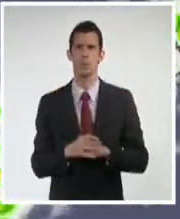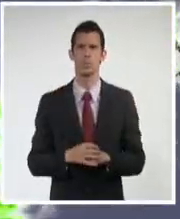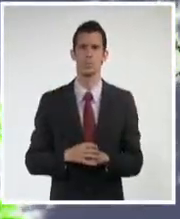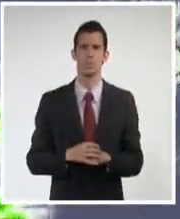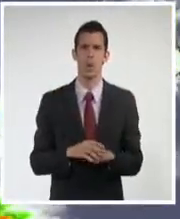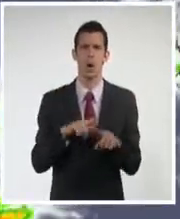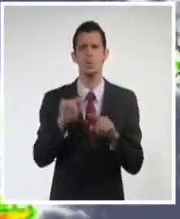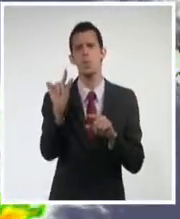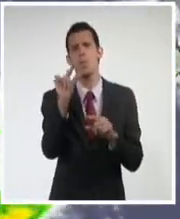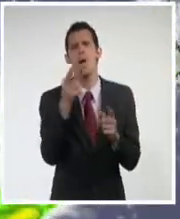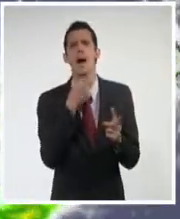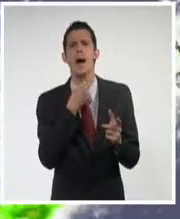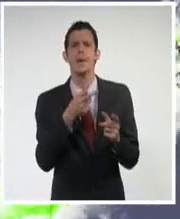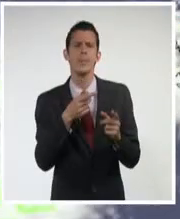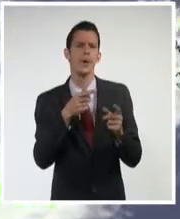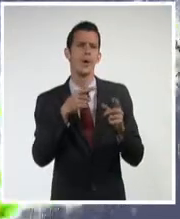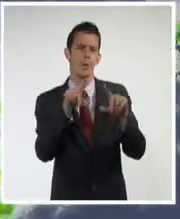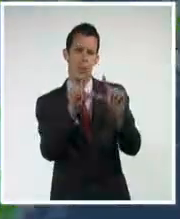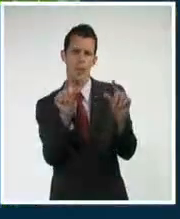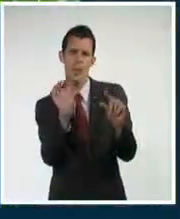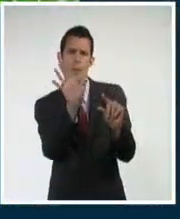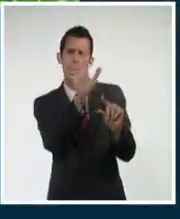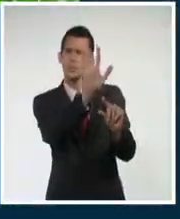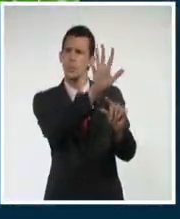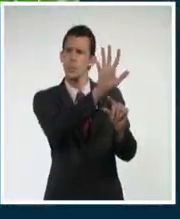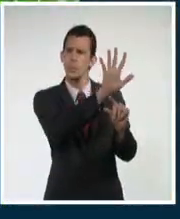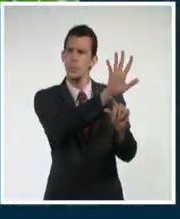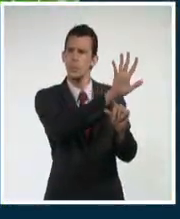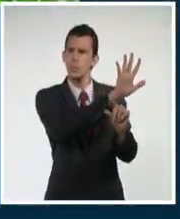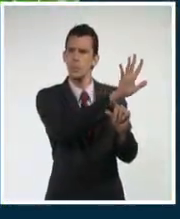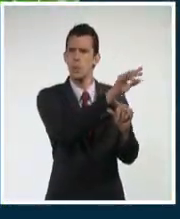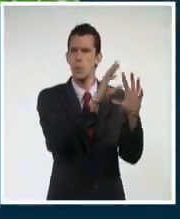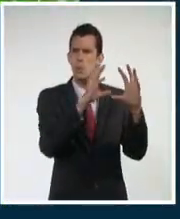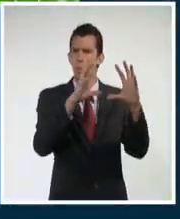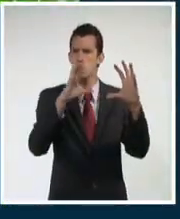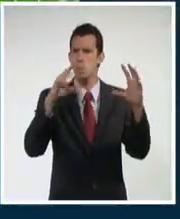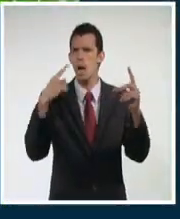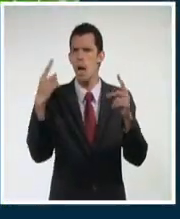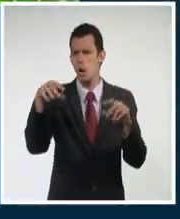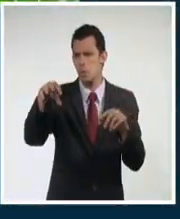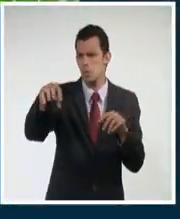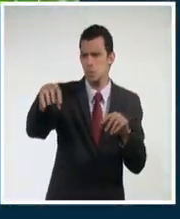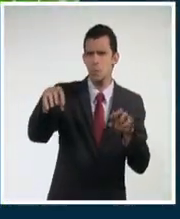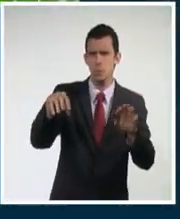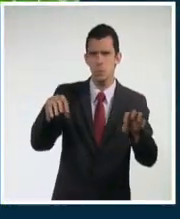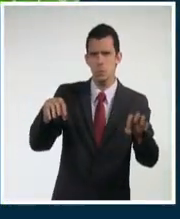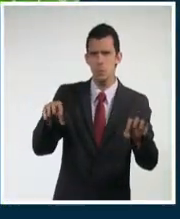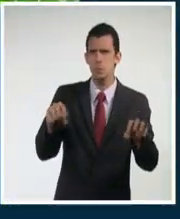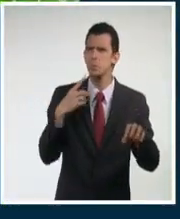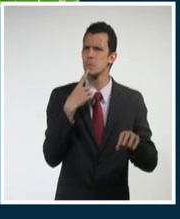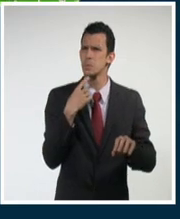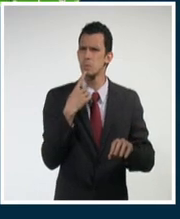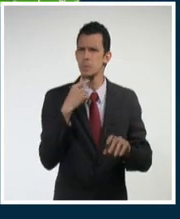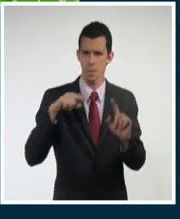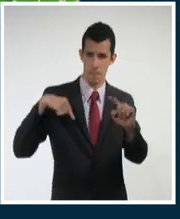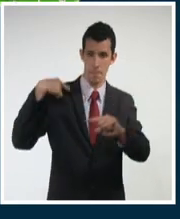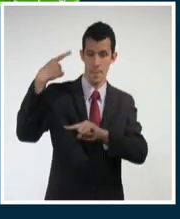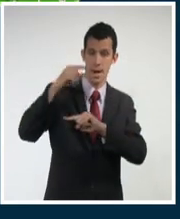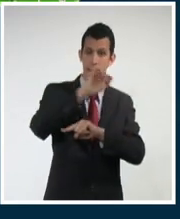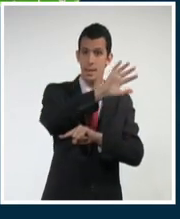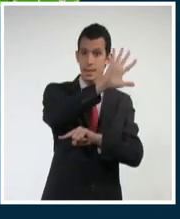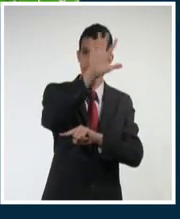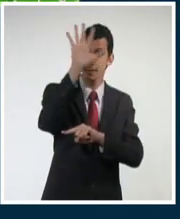que producen nublados de manera ocasional con aisladas lluvias y así estará amaneciendo durante el día de mañana. Estará parcialmente nublado hacia zonas